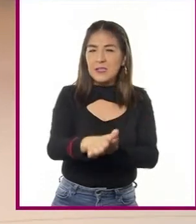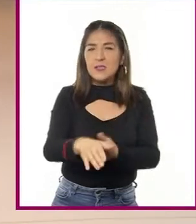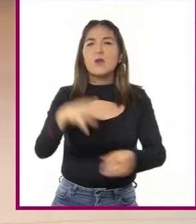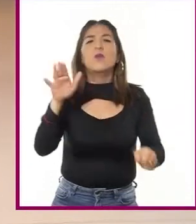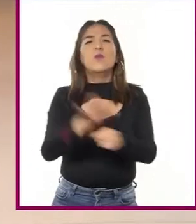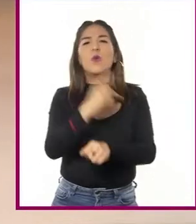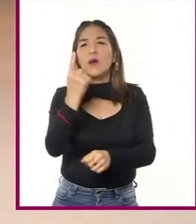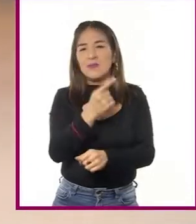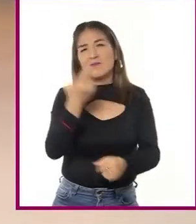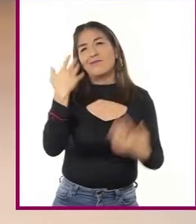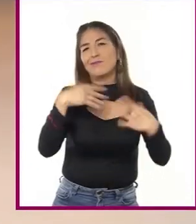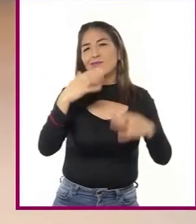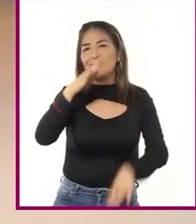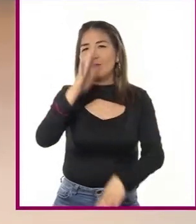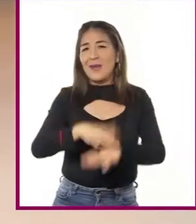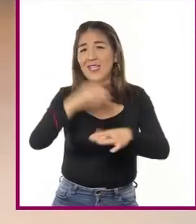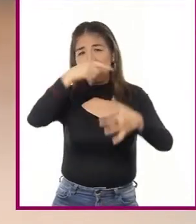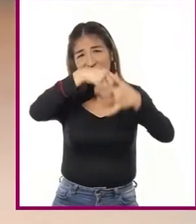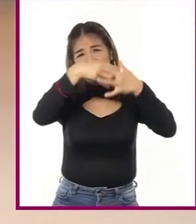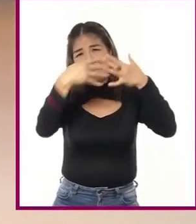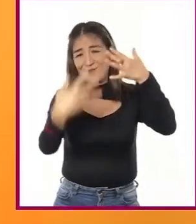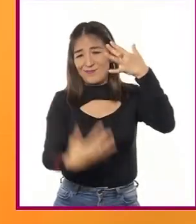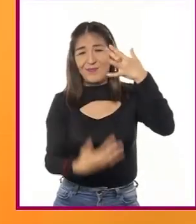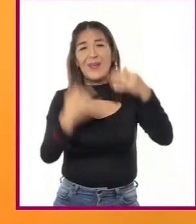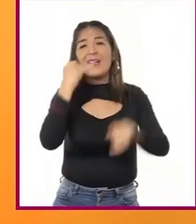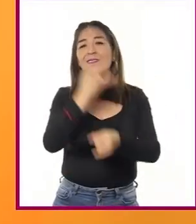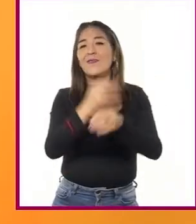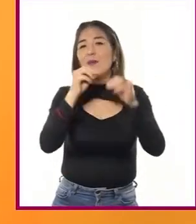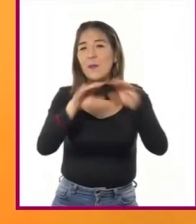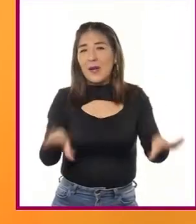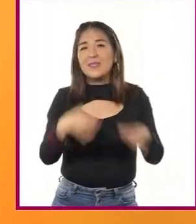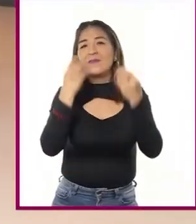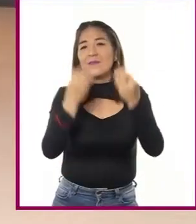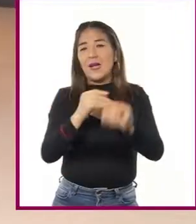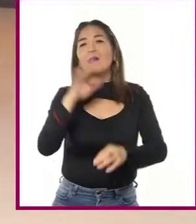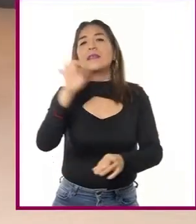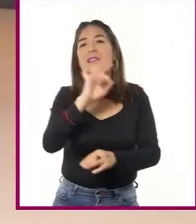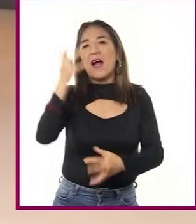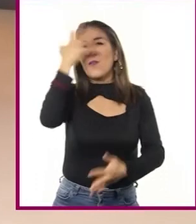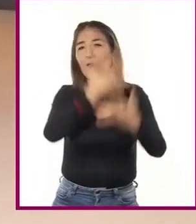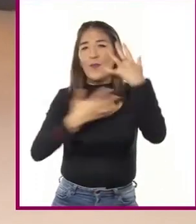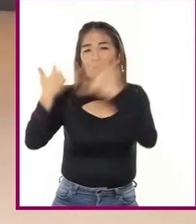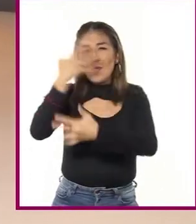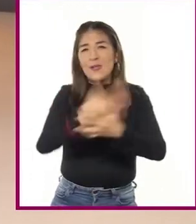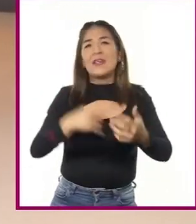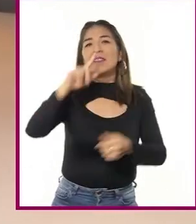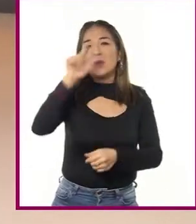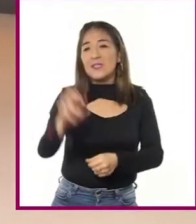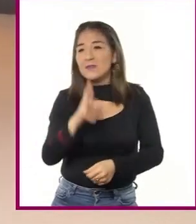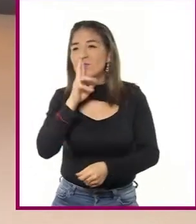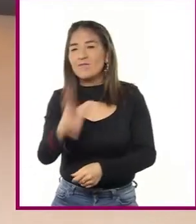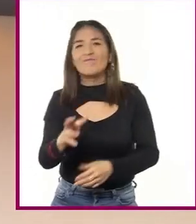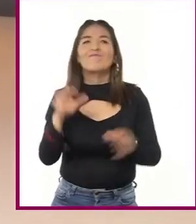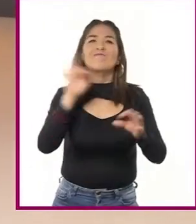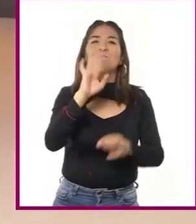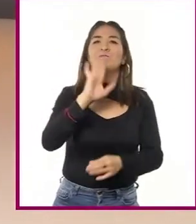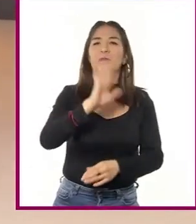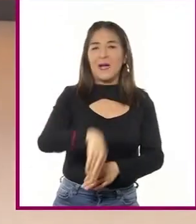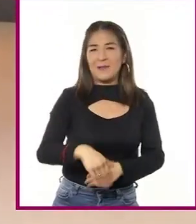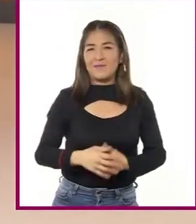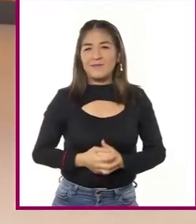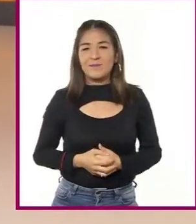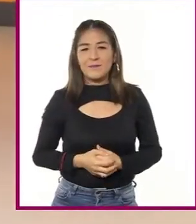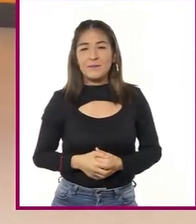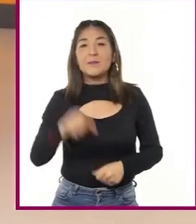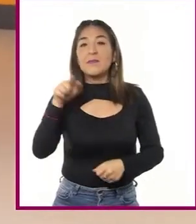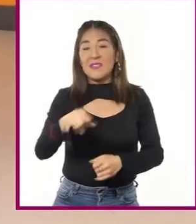es tan extensa que tener tantas fuentes puede incluso confundirnos y llevarnos a resultados que no deseamos.